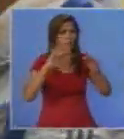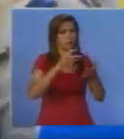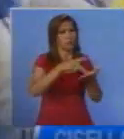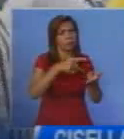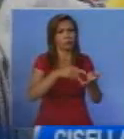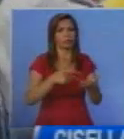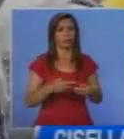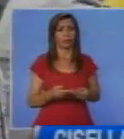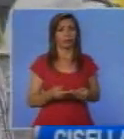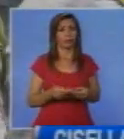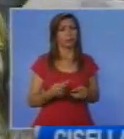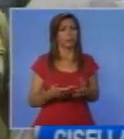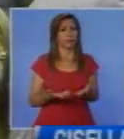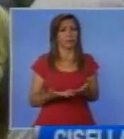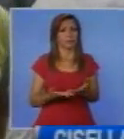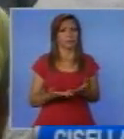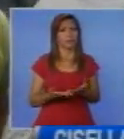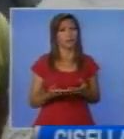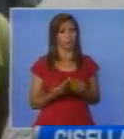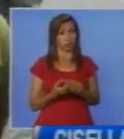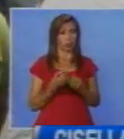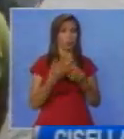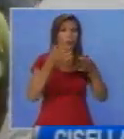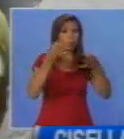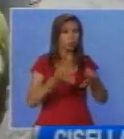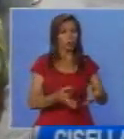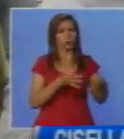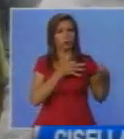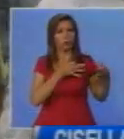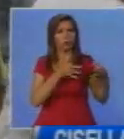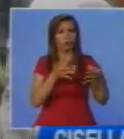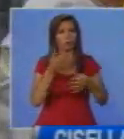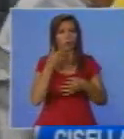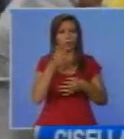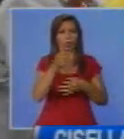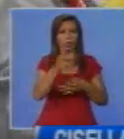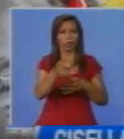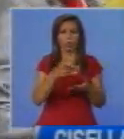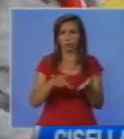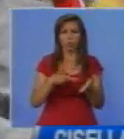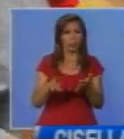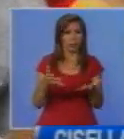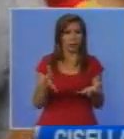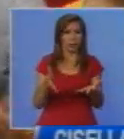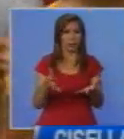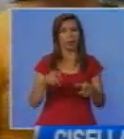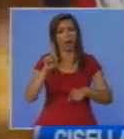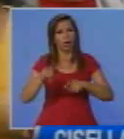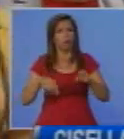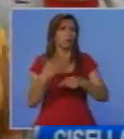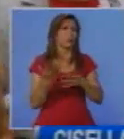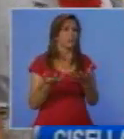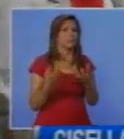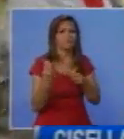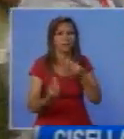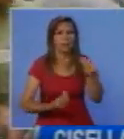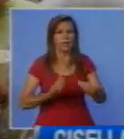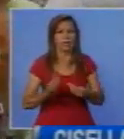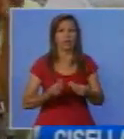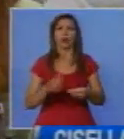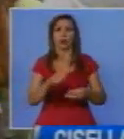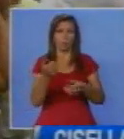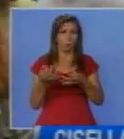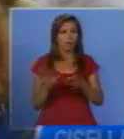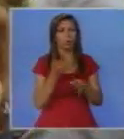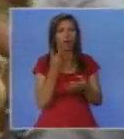de liquidación de los bienes de Unión Constructora ha hecho que los perjudicados se movilicen para exigir que emprendan otro sistema que les devuelva más rápido